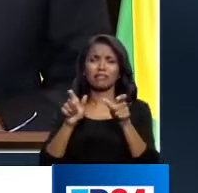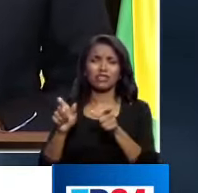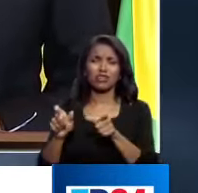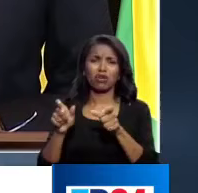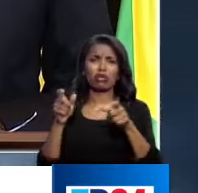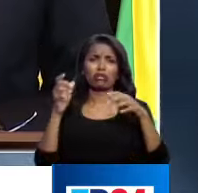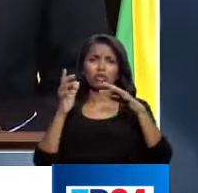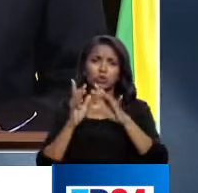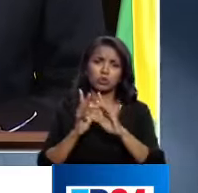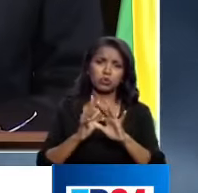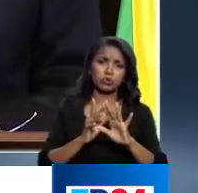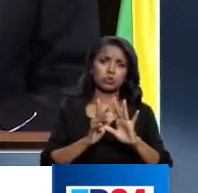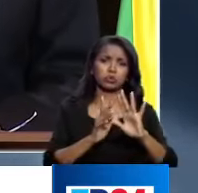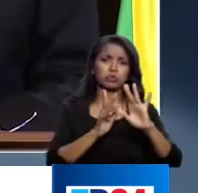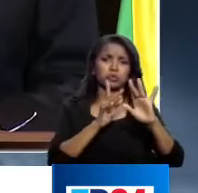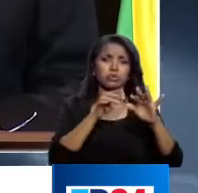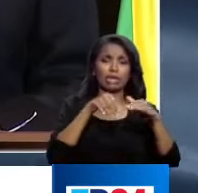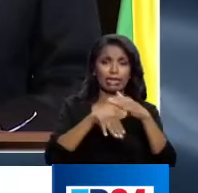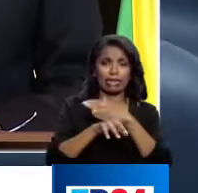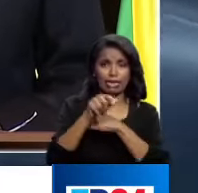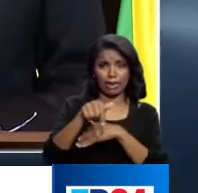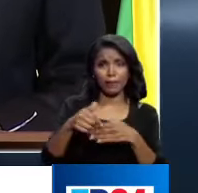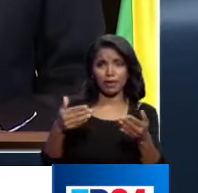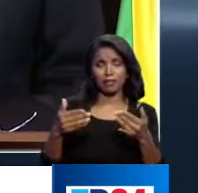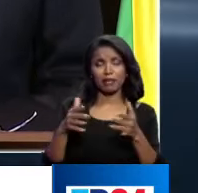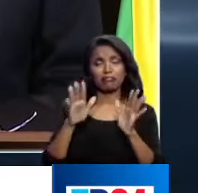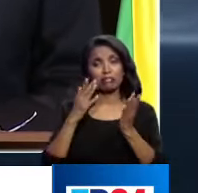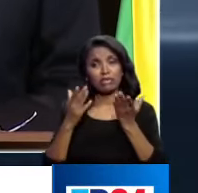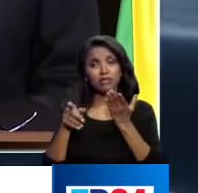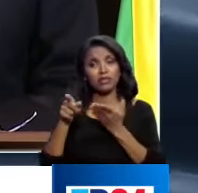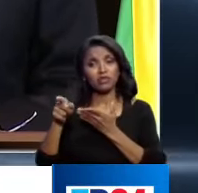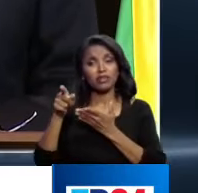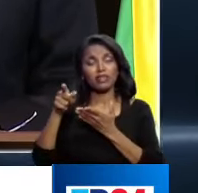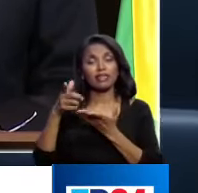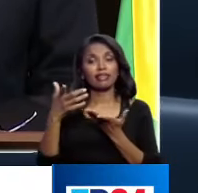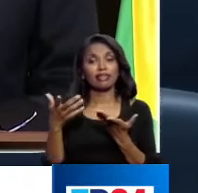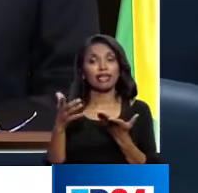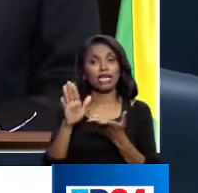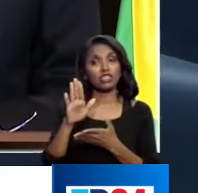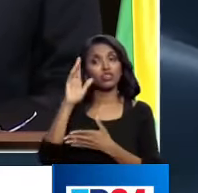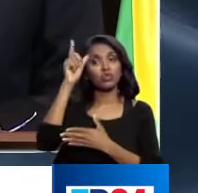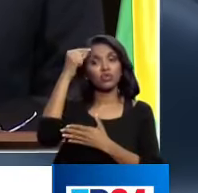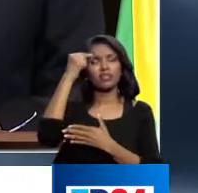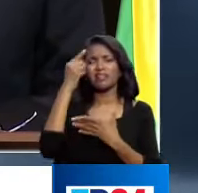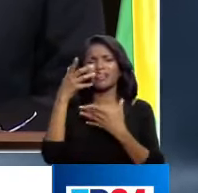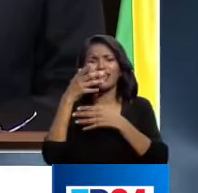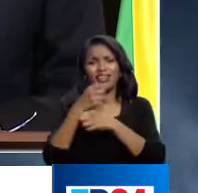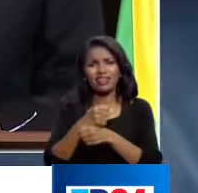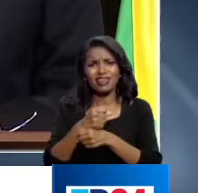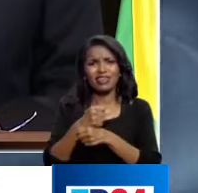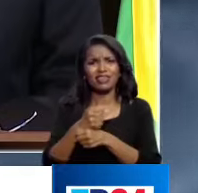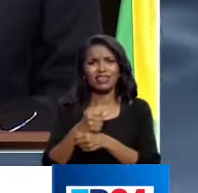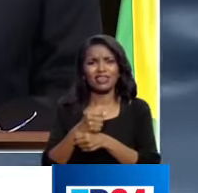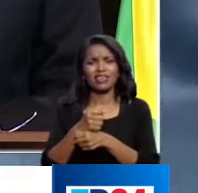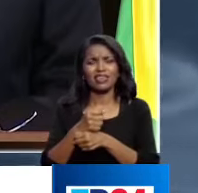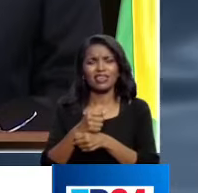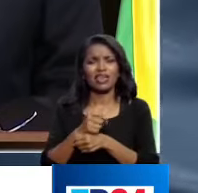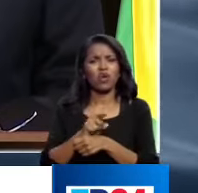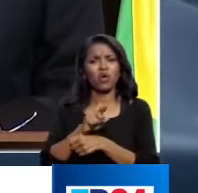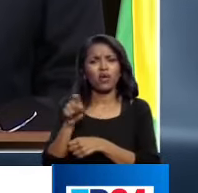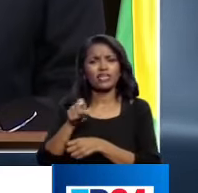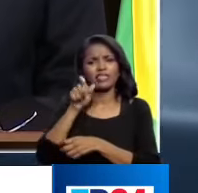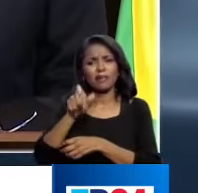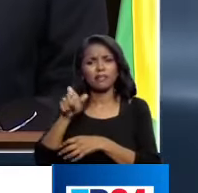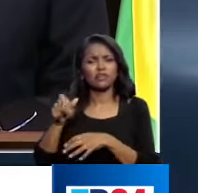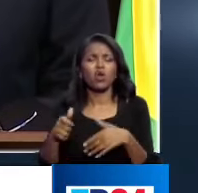que debe tener Panamá. De llegar usted al gobierno, ¿qué acciones puntuales tomaría para hablar con quienes tienen que